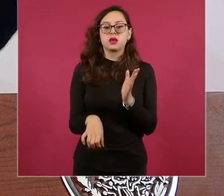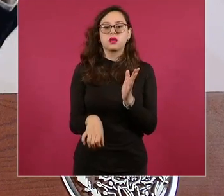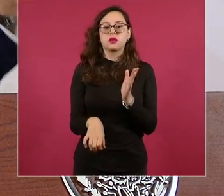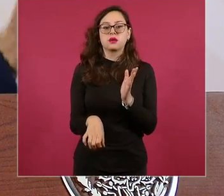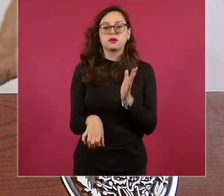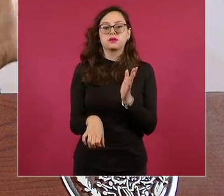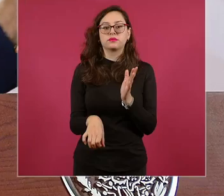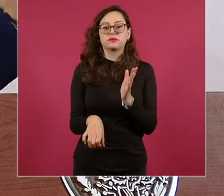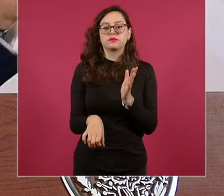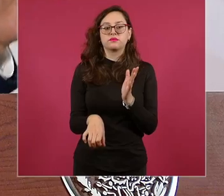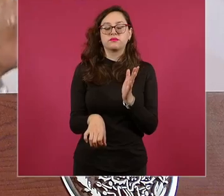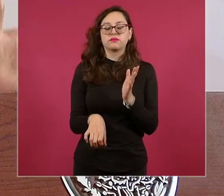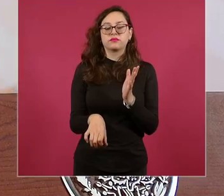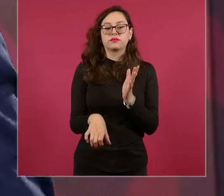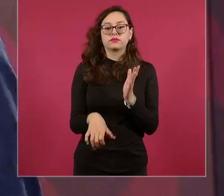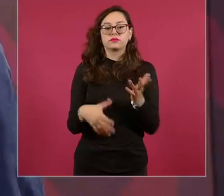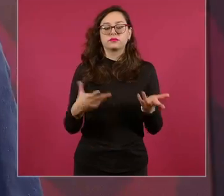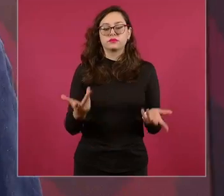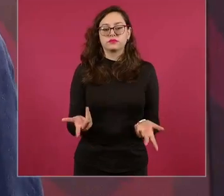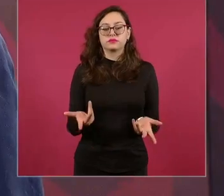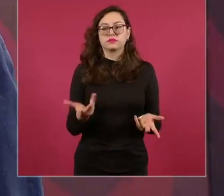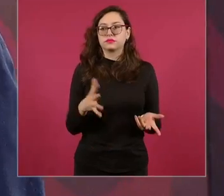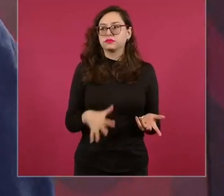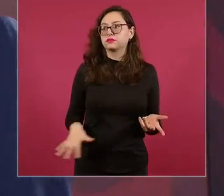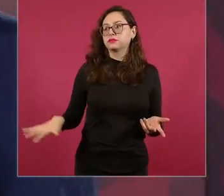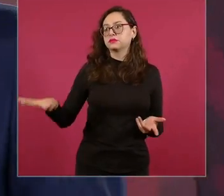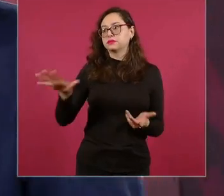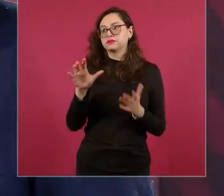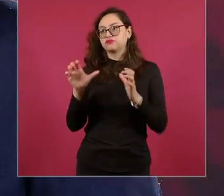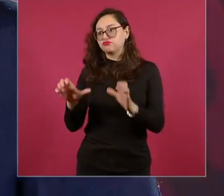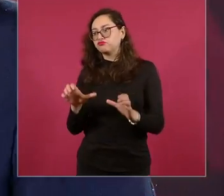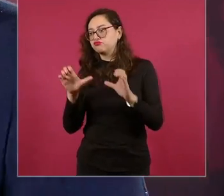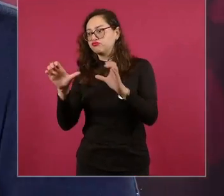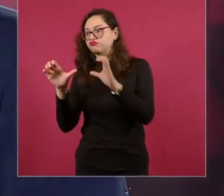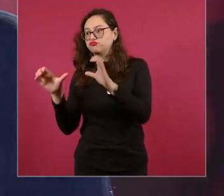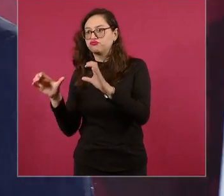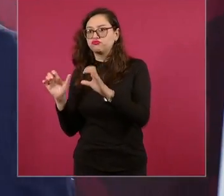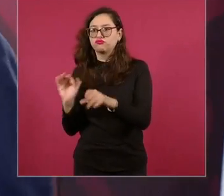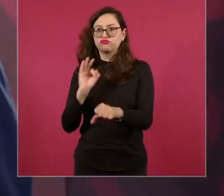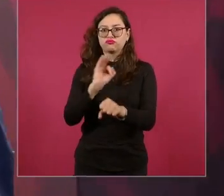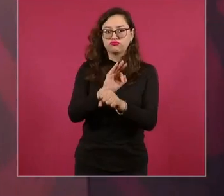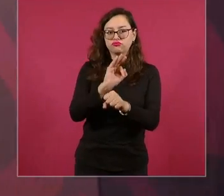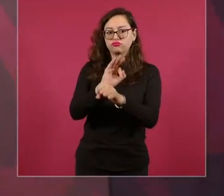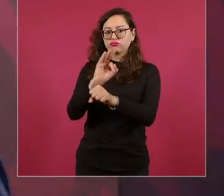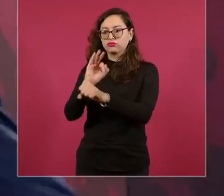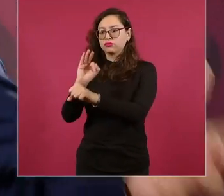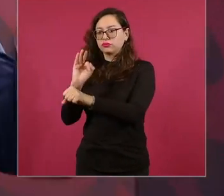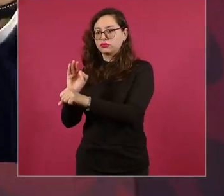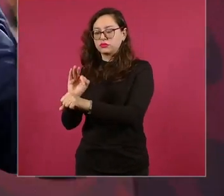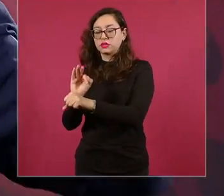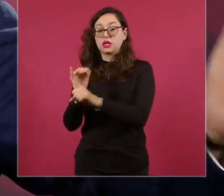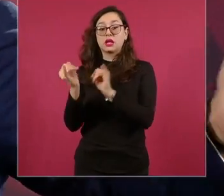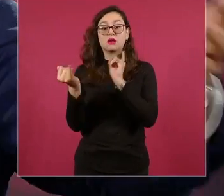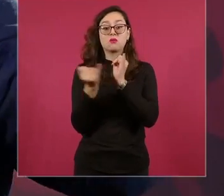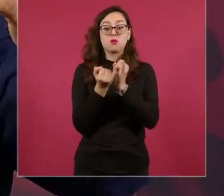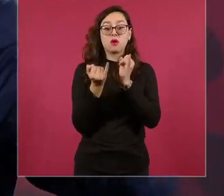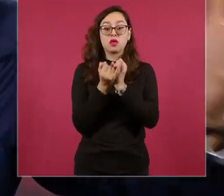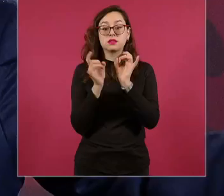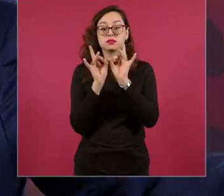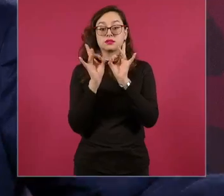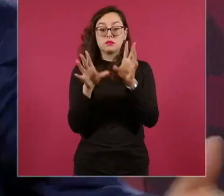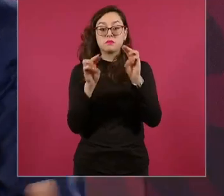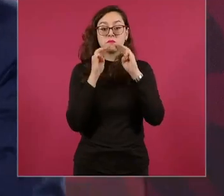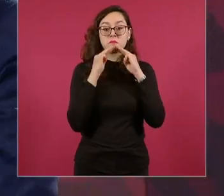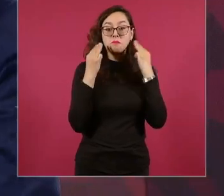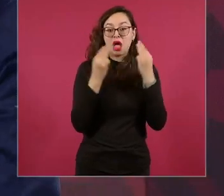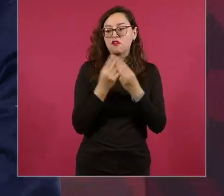se cuida a los ciudadanos y también cuidamos que no se enfrenten los de las